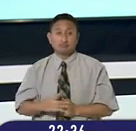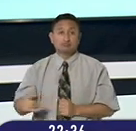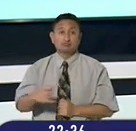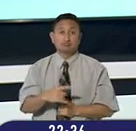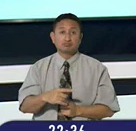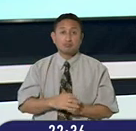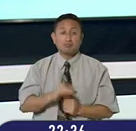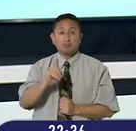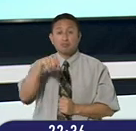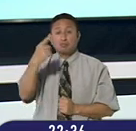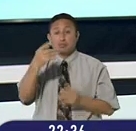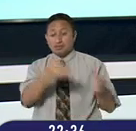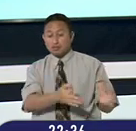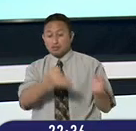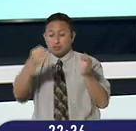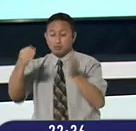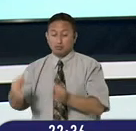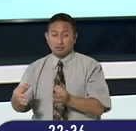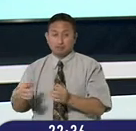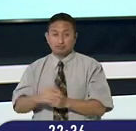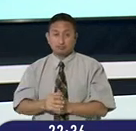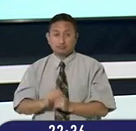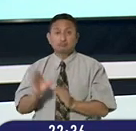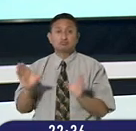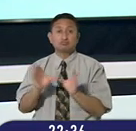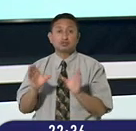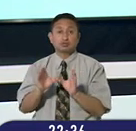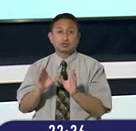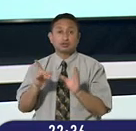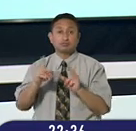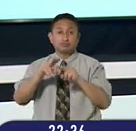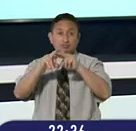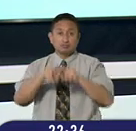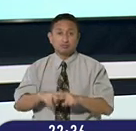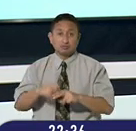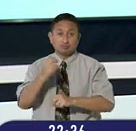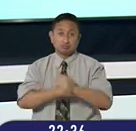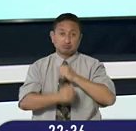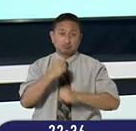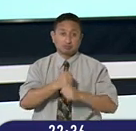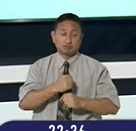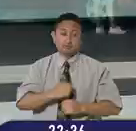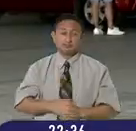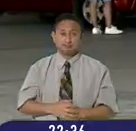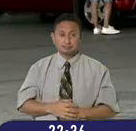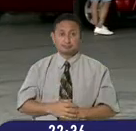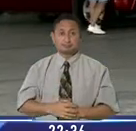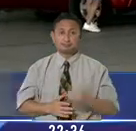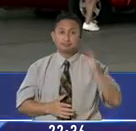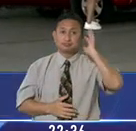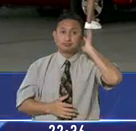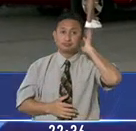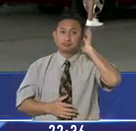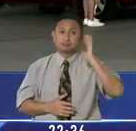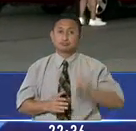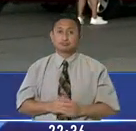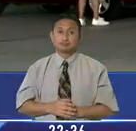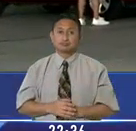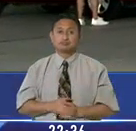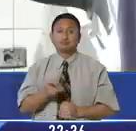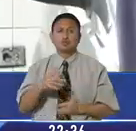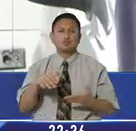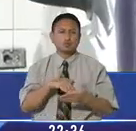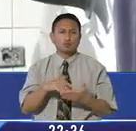para el primer semestre del 2022 el certificado de la revisión del año pasado. La incertidumbre sobre